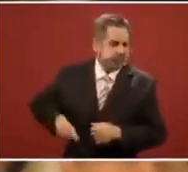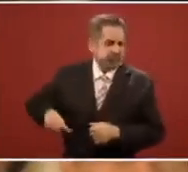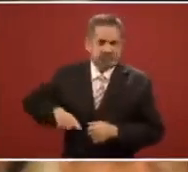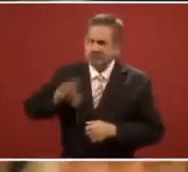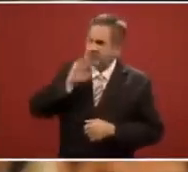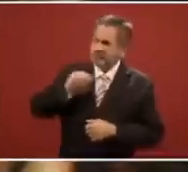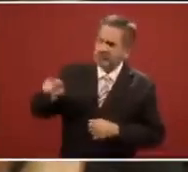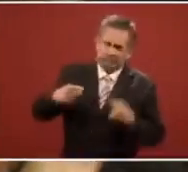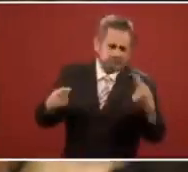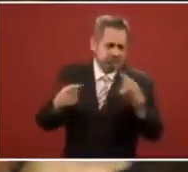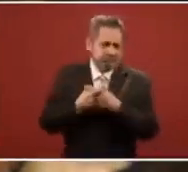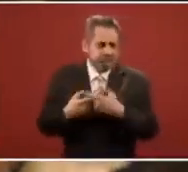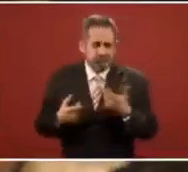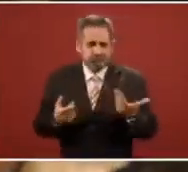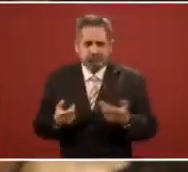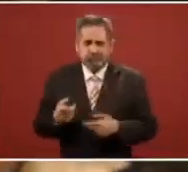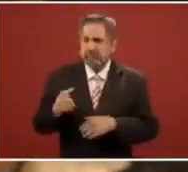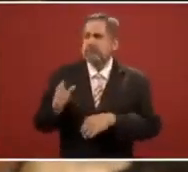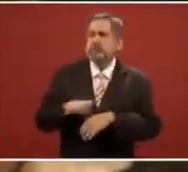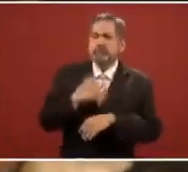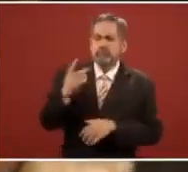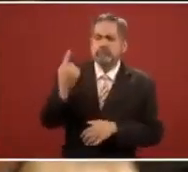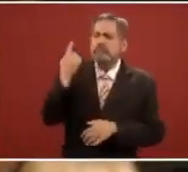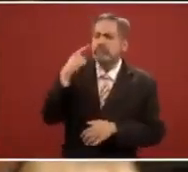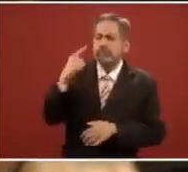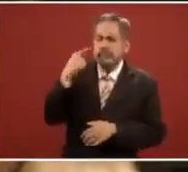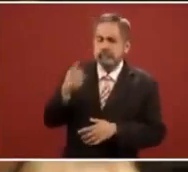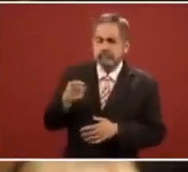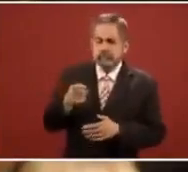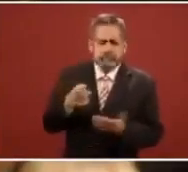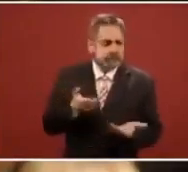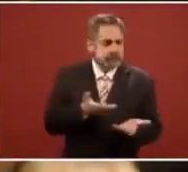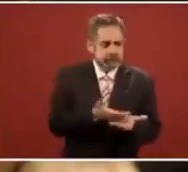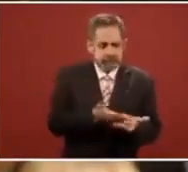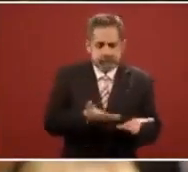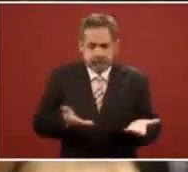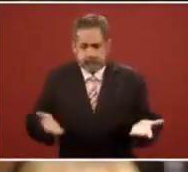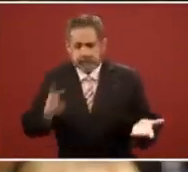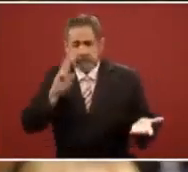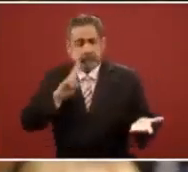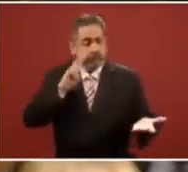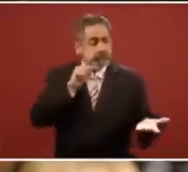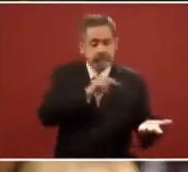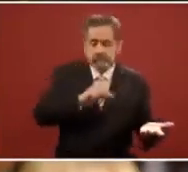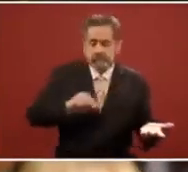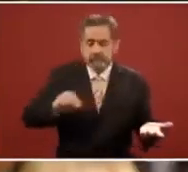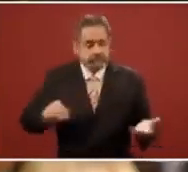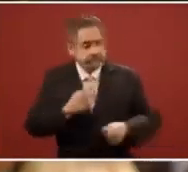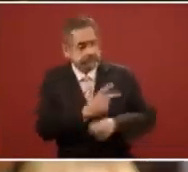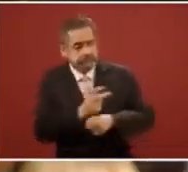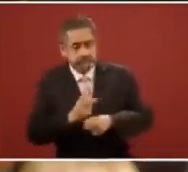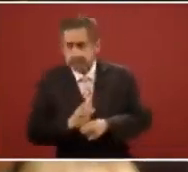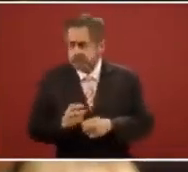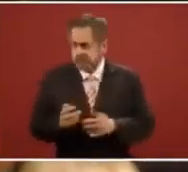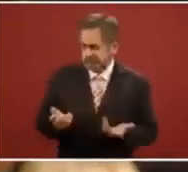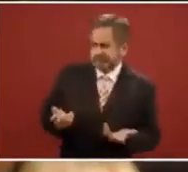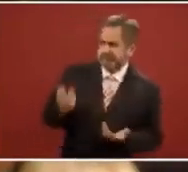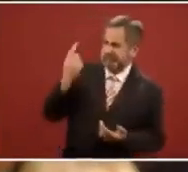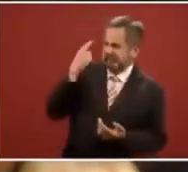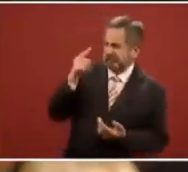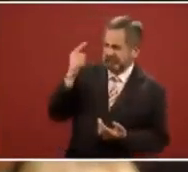incongruente, por invitarlos, digamos, o por ponerle sobre la mesa la posibilidad de quitar